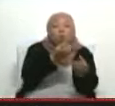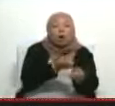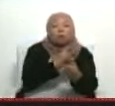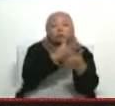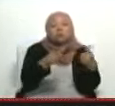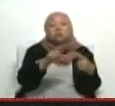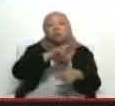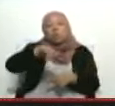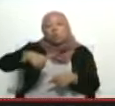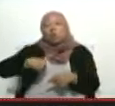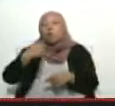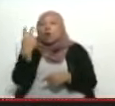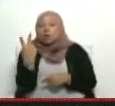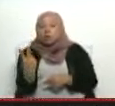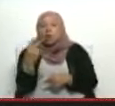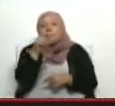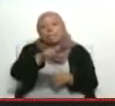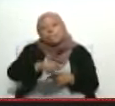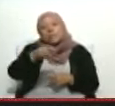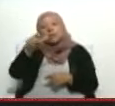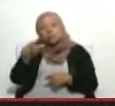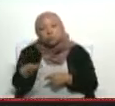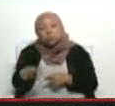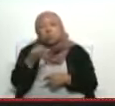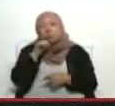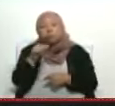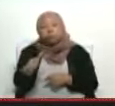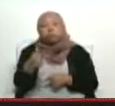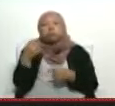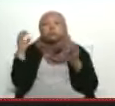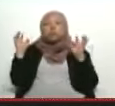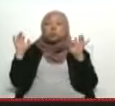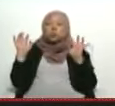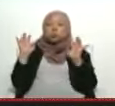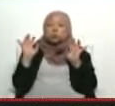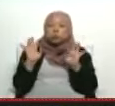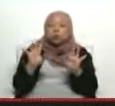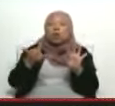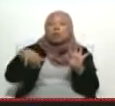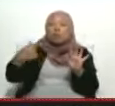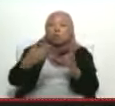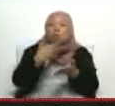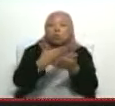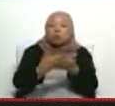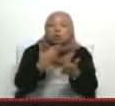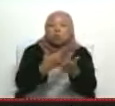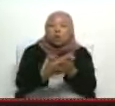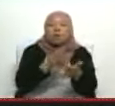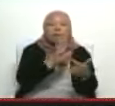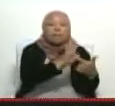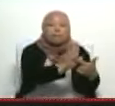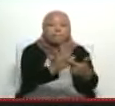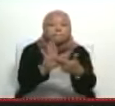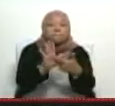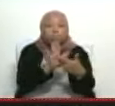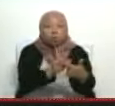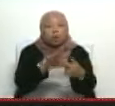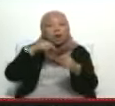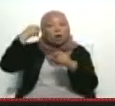decir que estos dos sujetos, que son varios, vendrán otras presentaciones públicas con